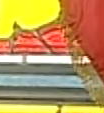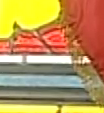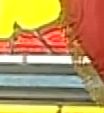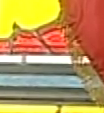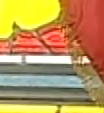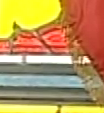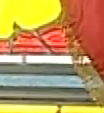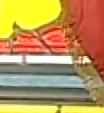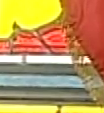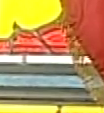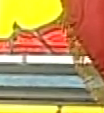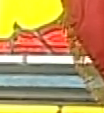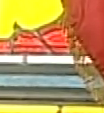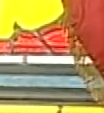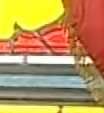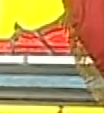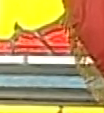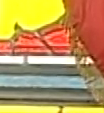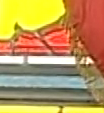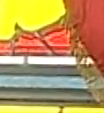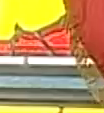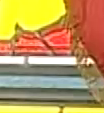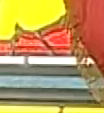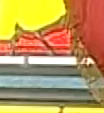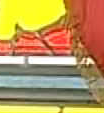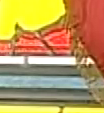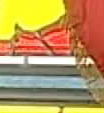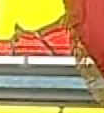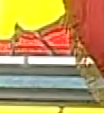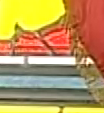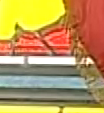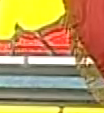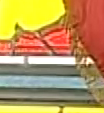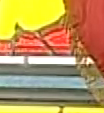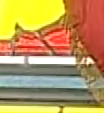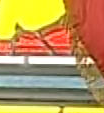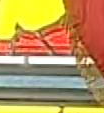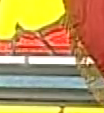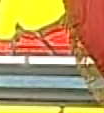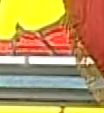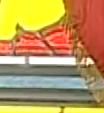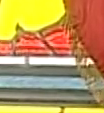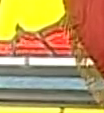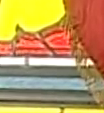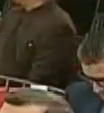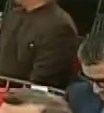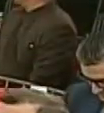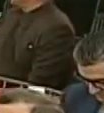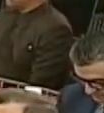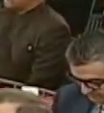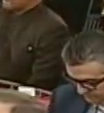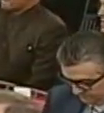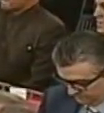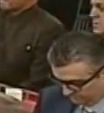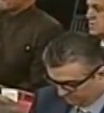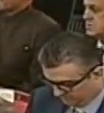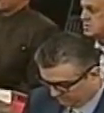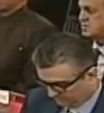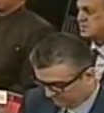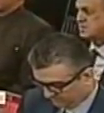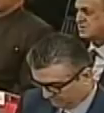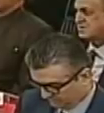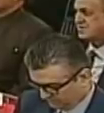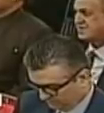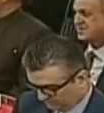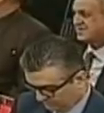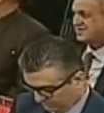también trajo, la gobernadora al mando está aquí, le damos la bienvenida, ella vino también invitada especial. Juan Anaya.